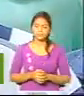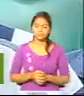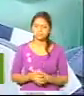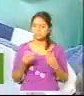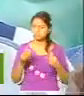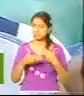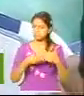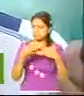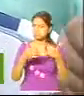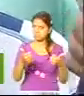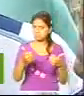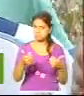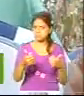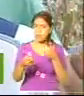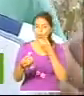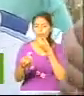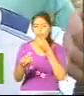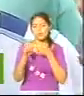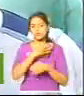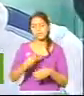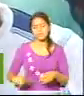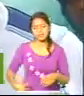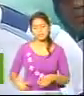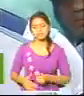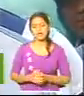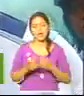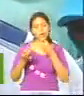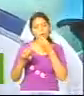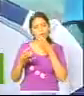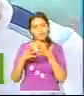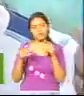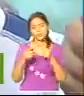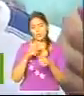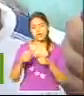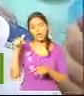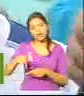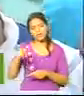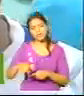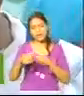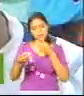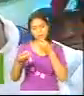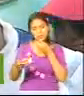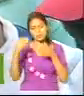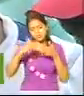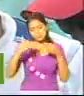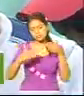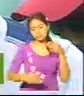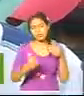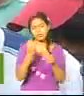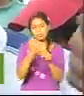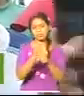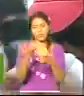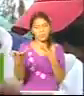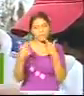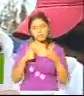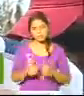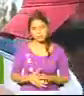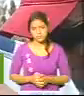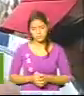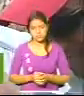vas ahorita? Ríndele el parte al presidente que está ya recuperándose, ríndele el parte, comandante, aquí le vamos a rendir el parte de lo que ha sido nuestro trabajo,